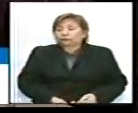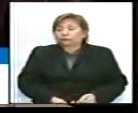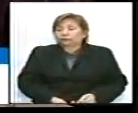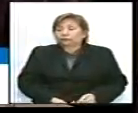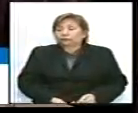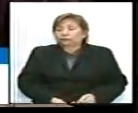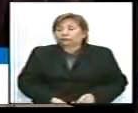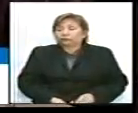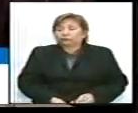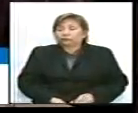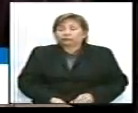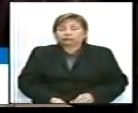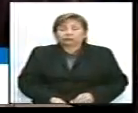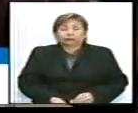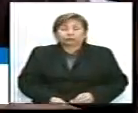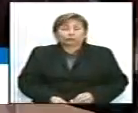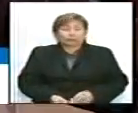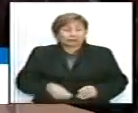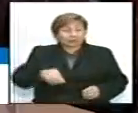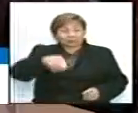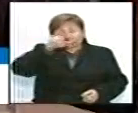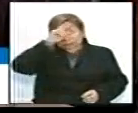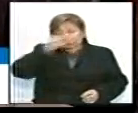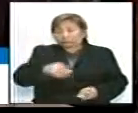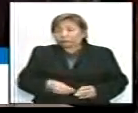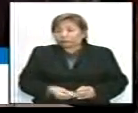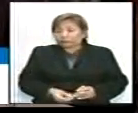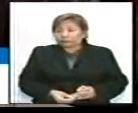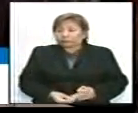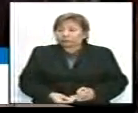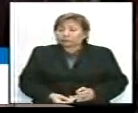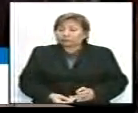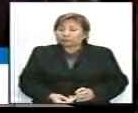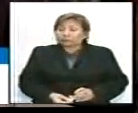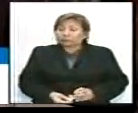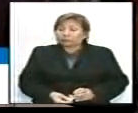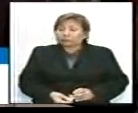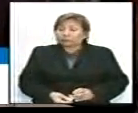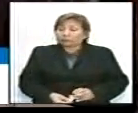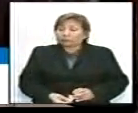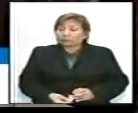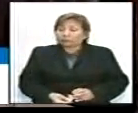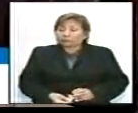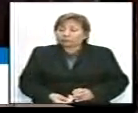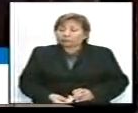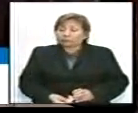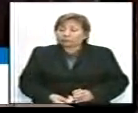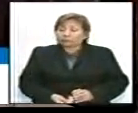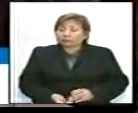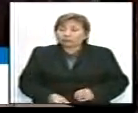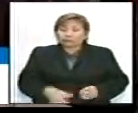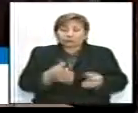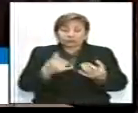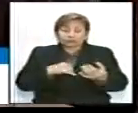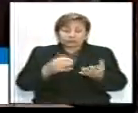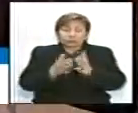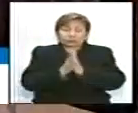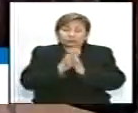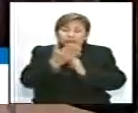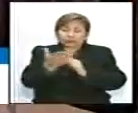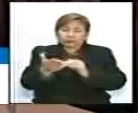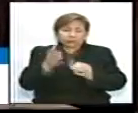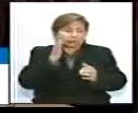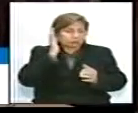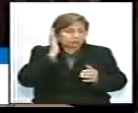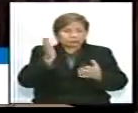página pornográfica en el Perú. Entonces, señor presidente, yo quiero pedir a través suyo que llamemos